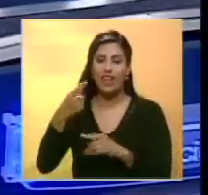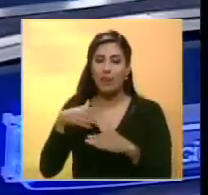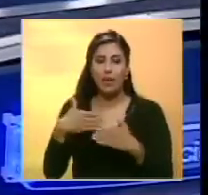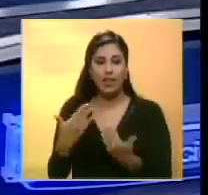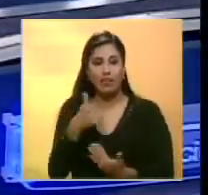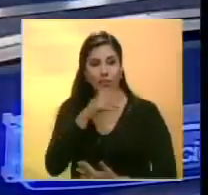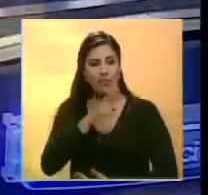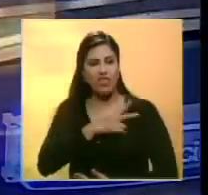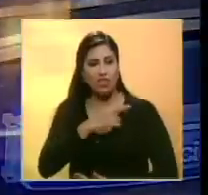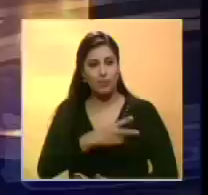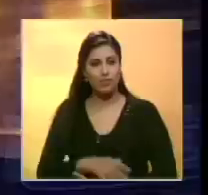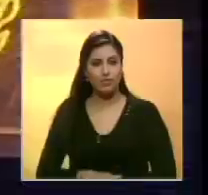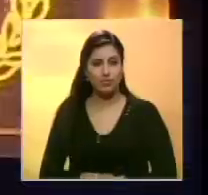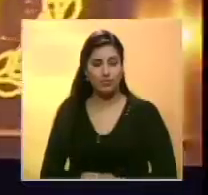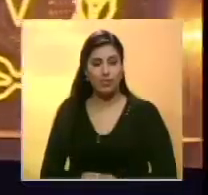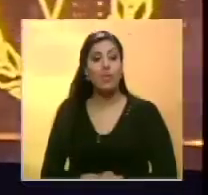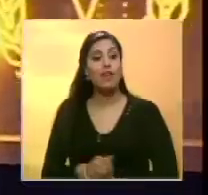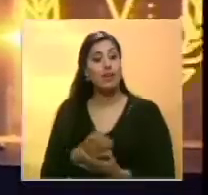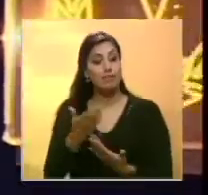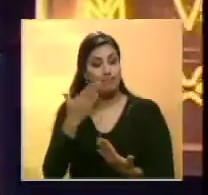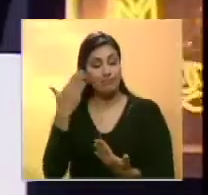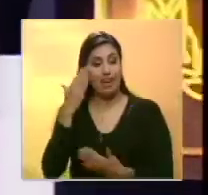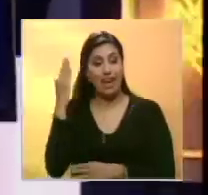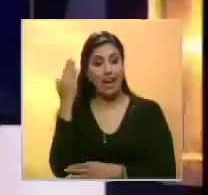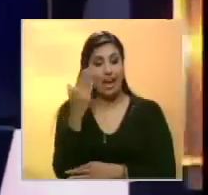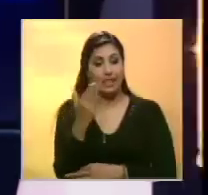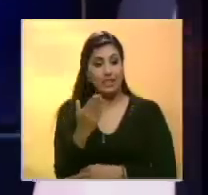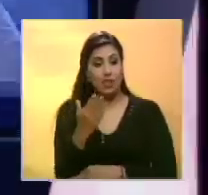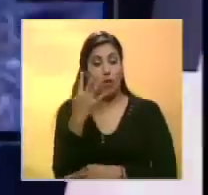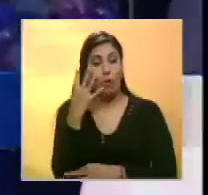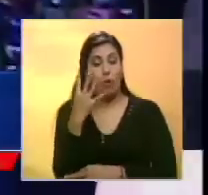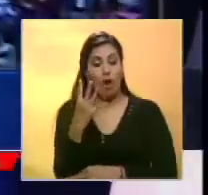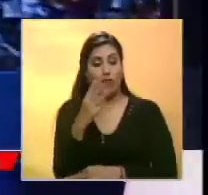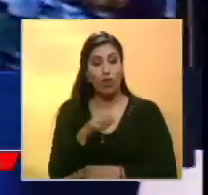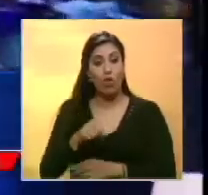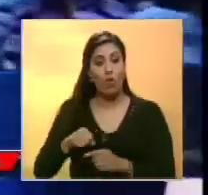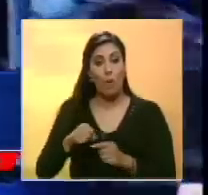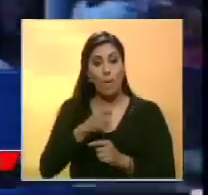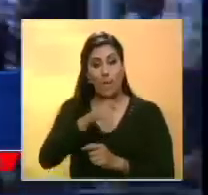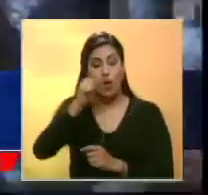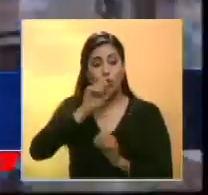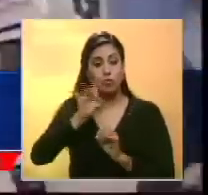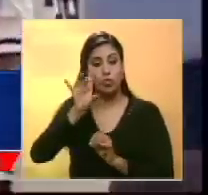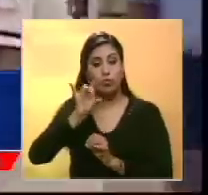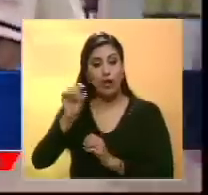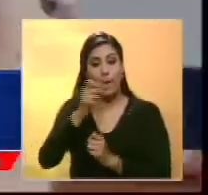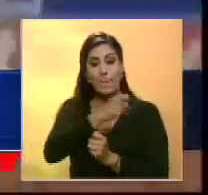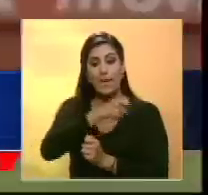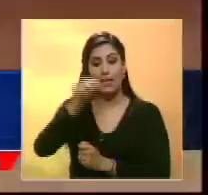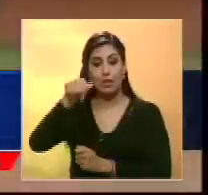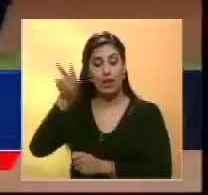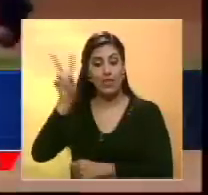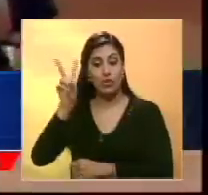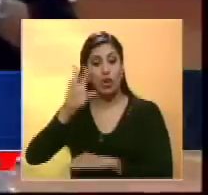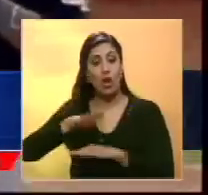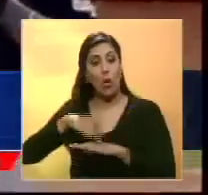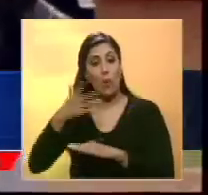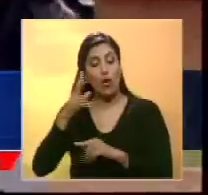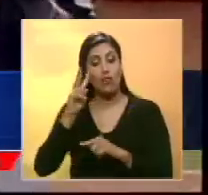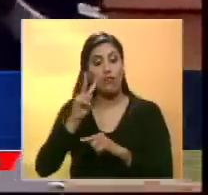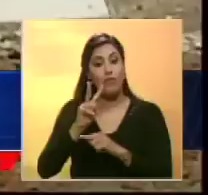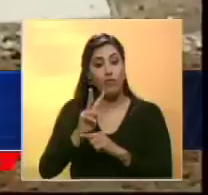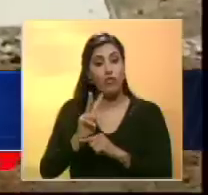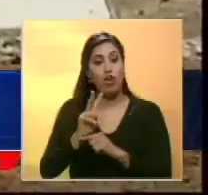adelante el noticiero Venevisión. Bueno, sancionados. 4 peloteros fueron suspendidos en el béisbol venezolano por